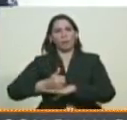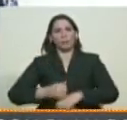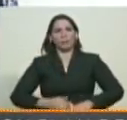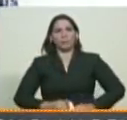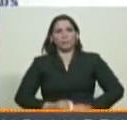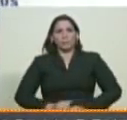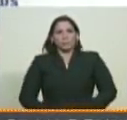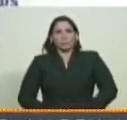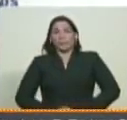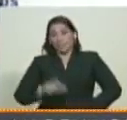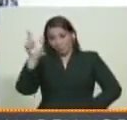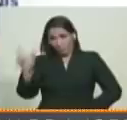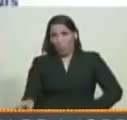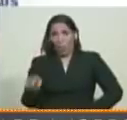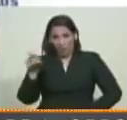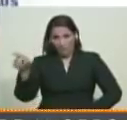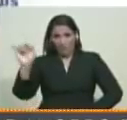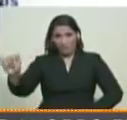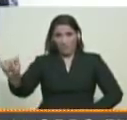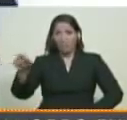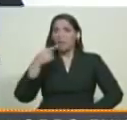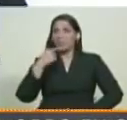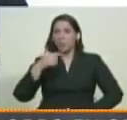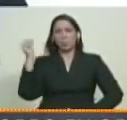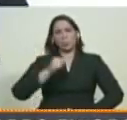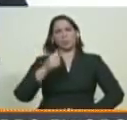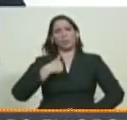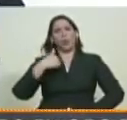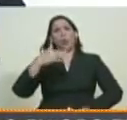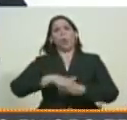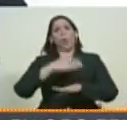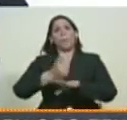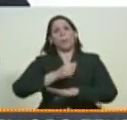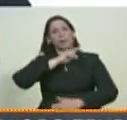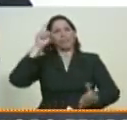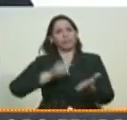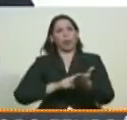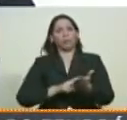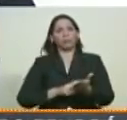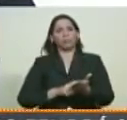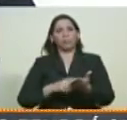Repito, esta exfuncionaria admitió los hechos en su totalidad,